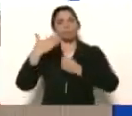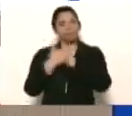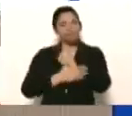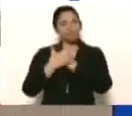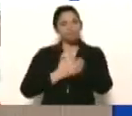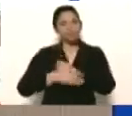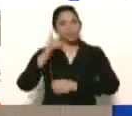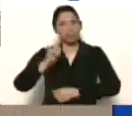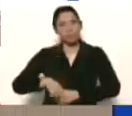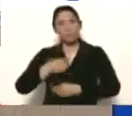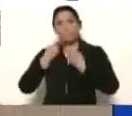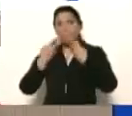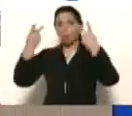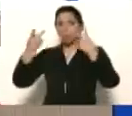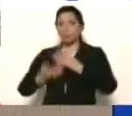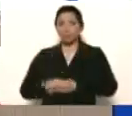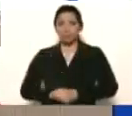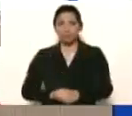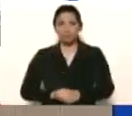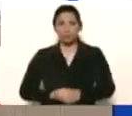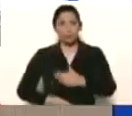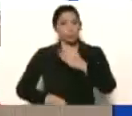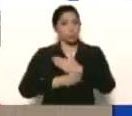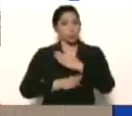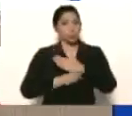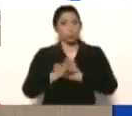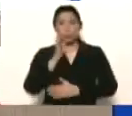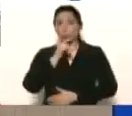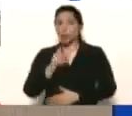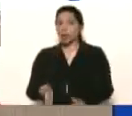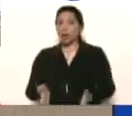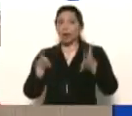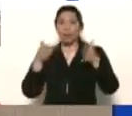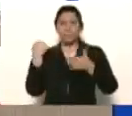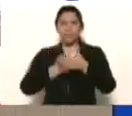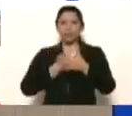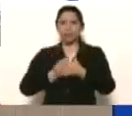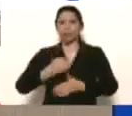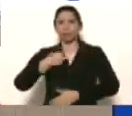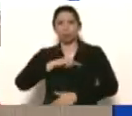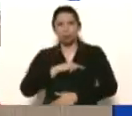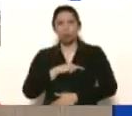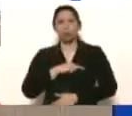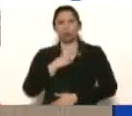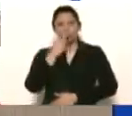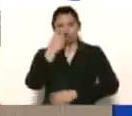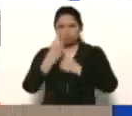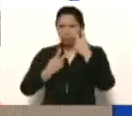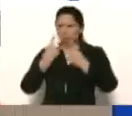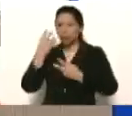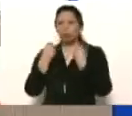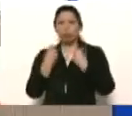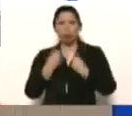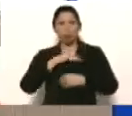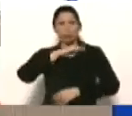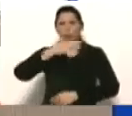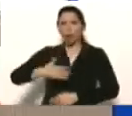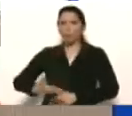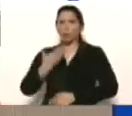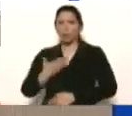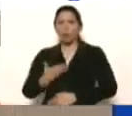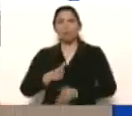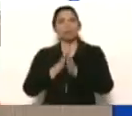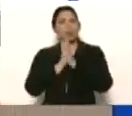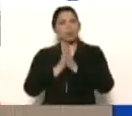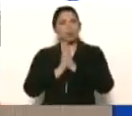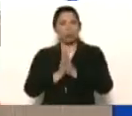decirles que todavía no hemos ganado las batallas pero hemos venido conquistando colinas importantes por favor continúen